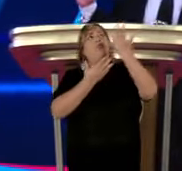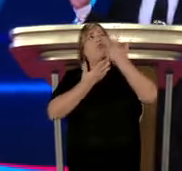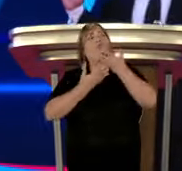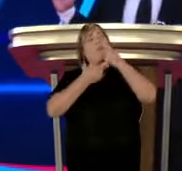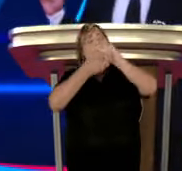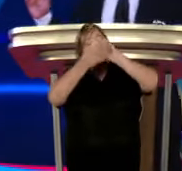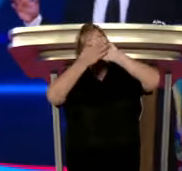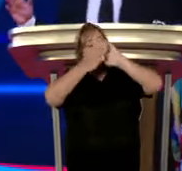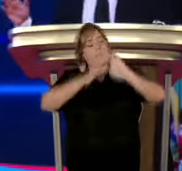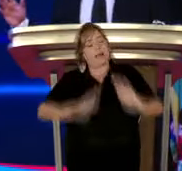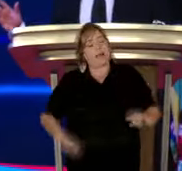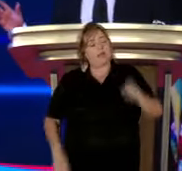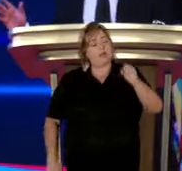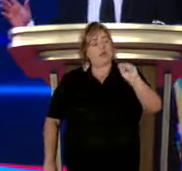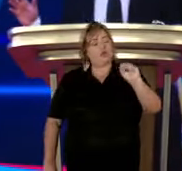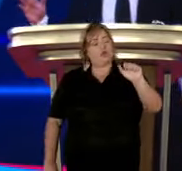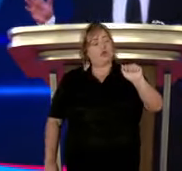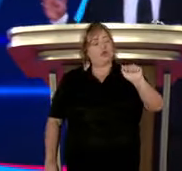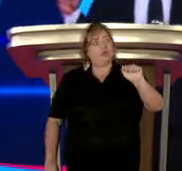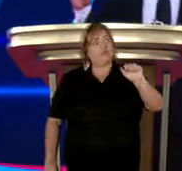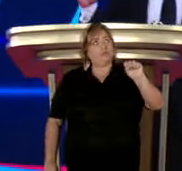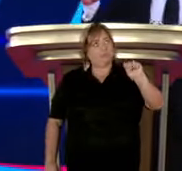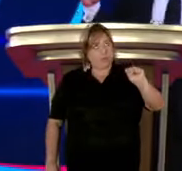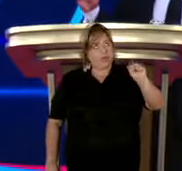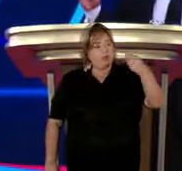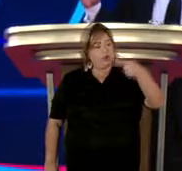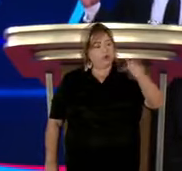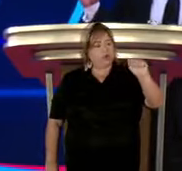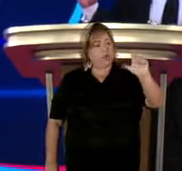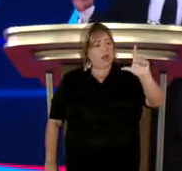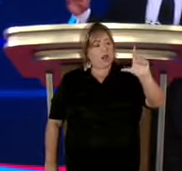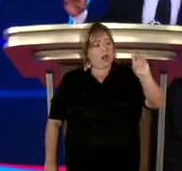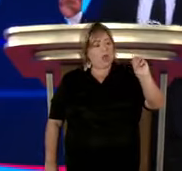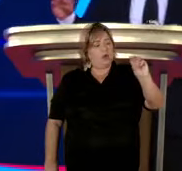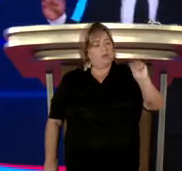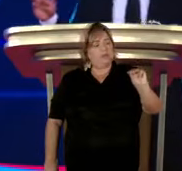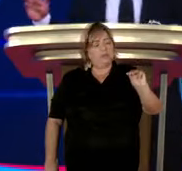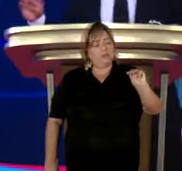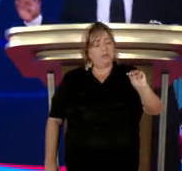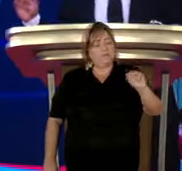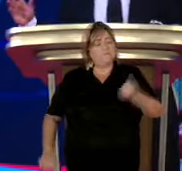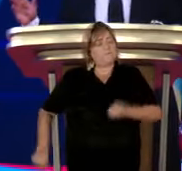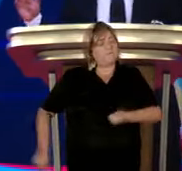los bendiga. Oh, quita toda carga, toda tristeza.